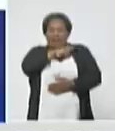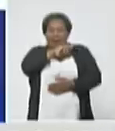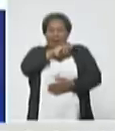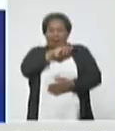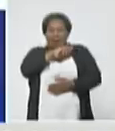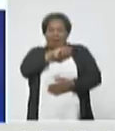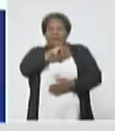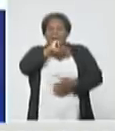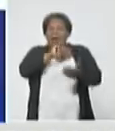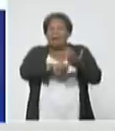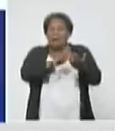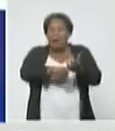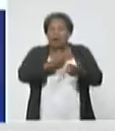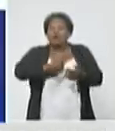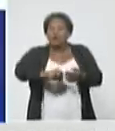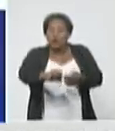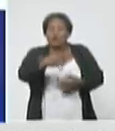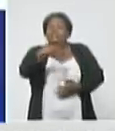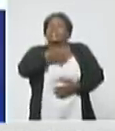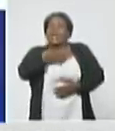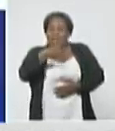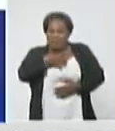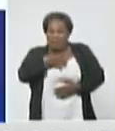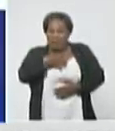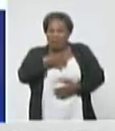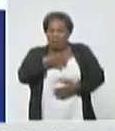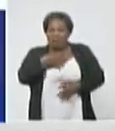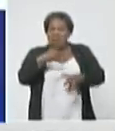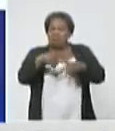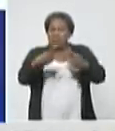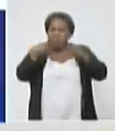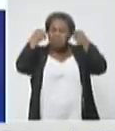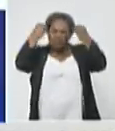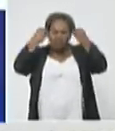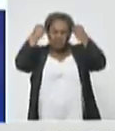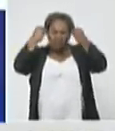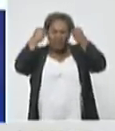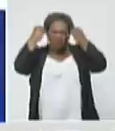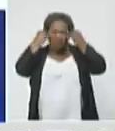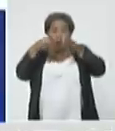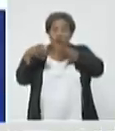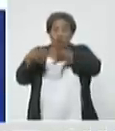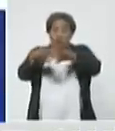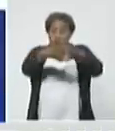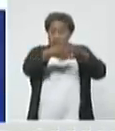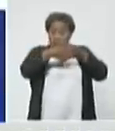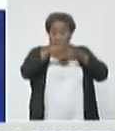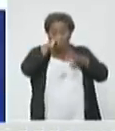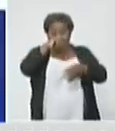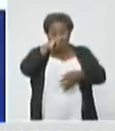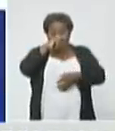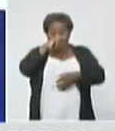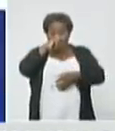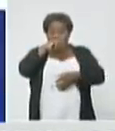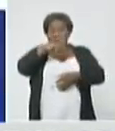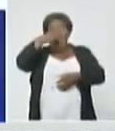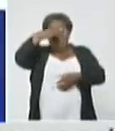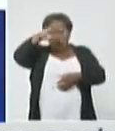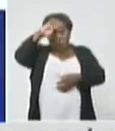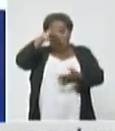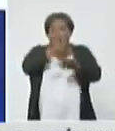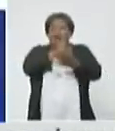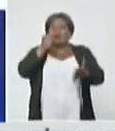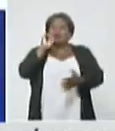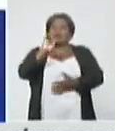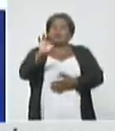los niños. Porque además, si vamos a analizar por grupos de edades, en Cuba se han confirmado 15 niños